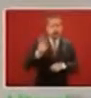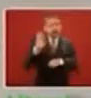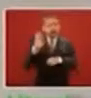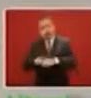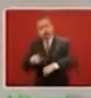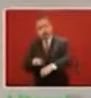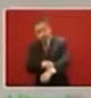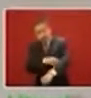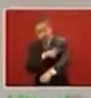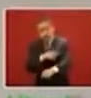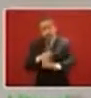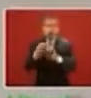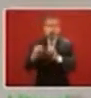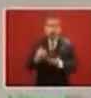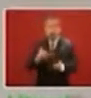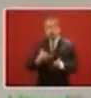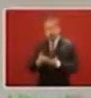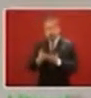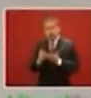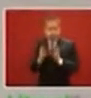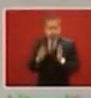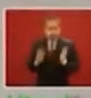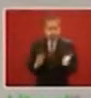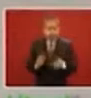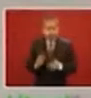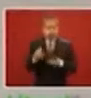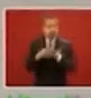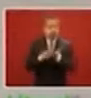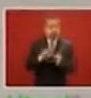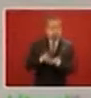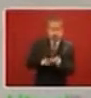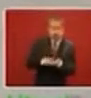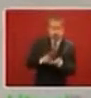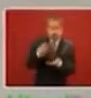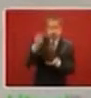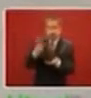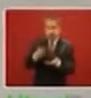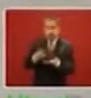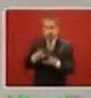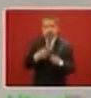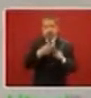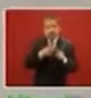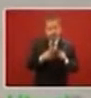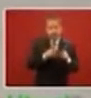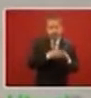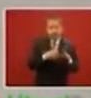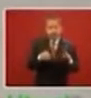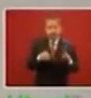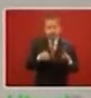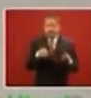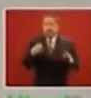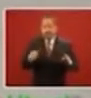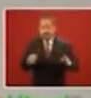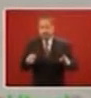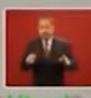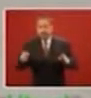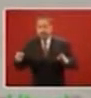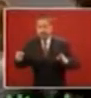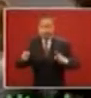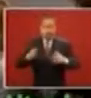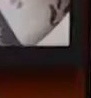recuerda, Eduardo, que también en una pregunta muy larga, donde uno de estos periodistas empieza a listarle...